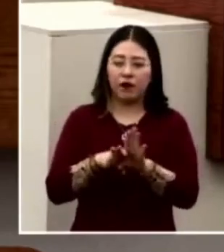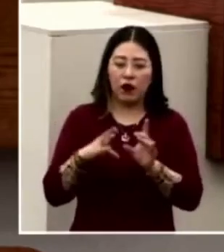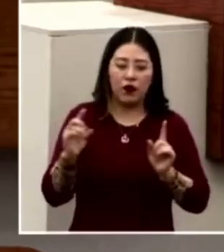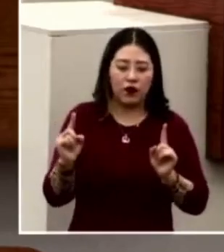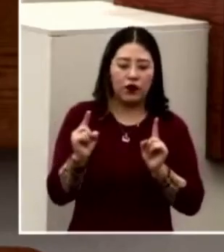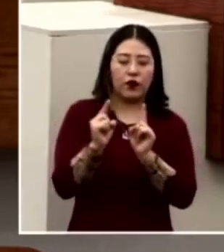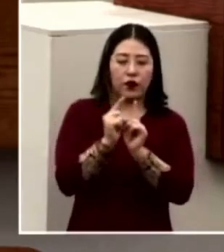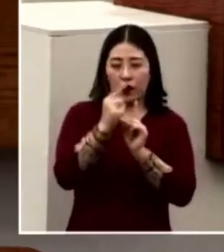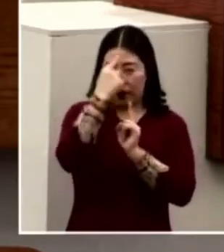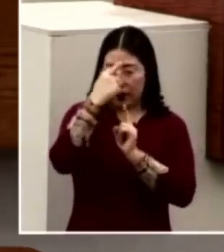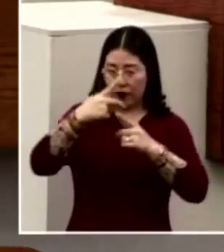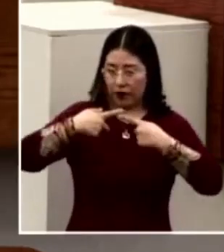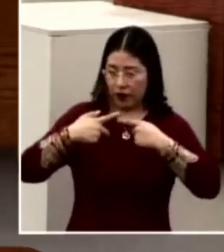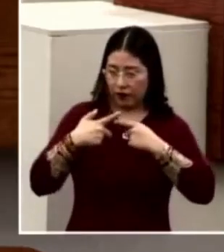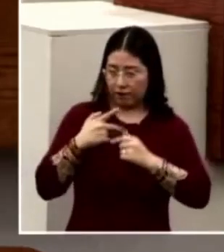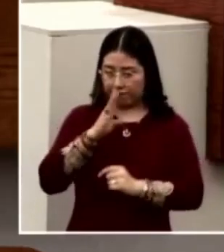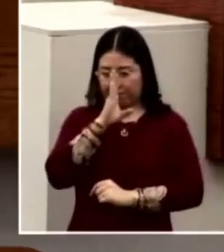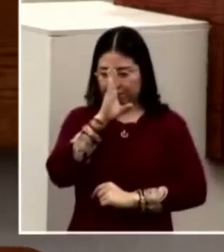ciudadano.